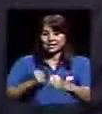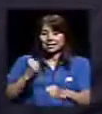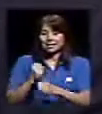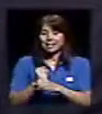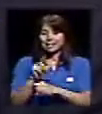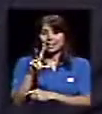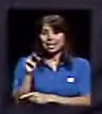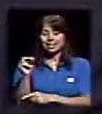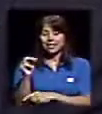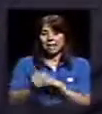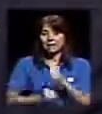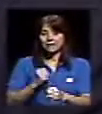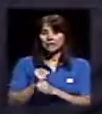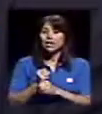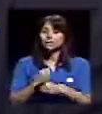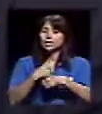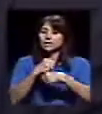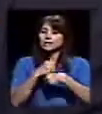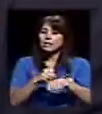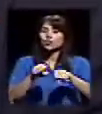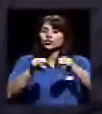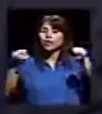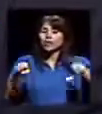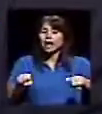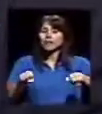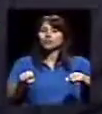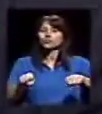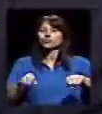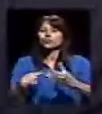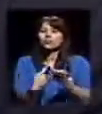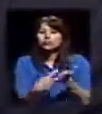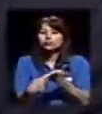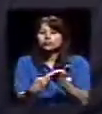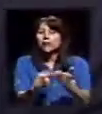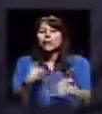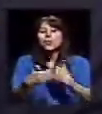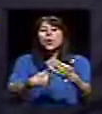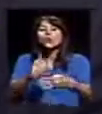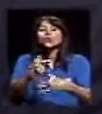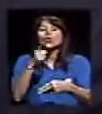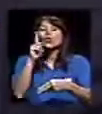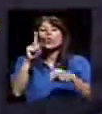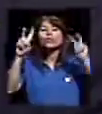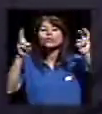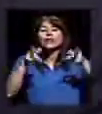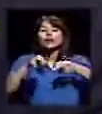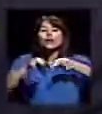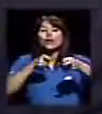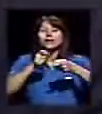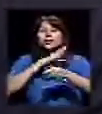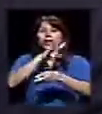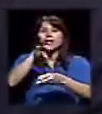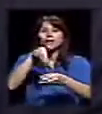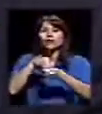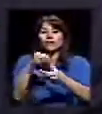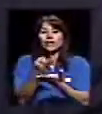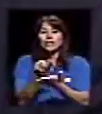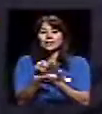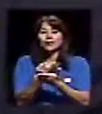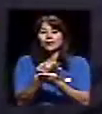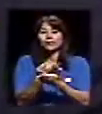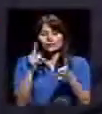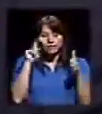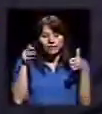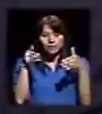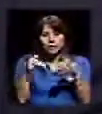realizando seminarios. Pronto vamos a tener uno de regulación e inclusión financiera, que va en esa línea de responsabilidad social. Y